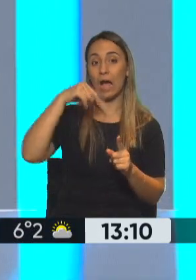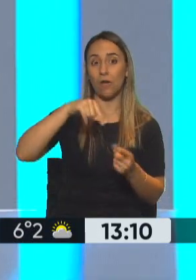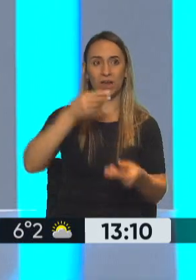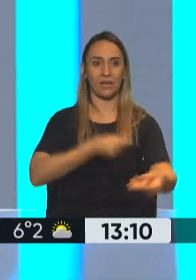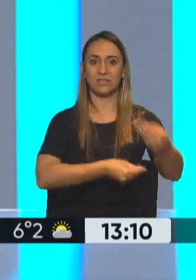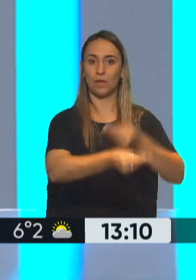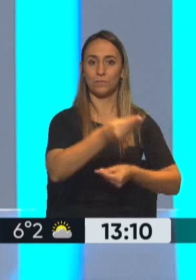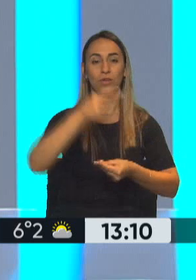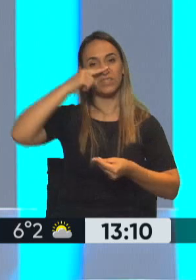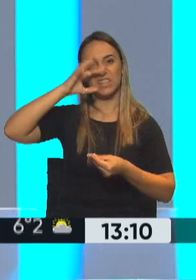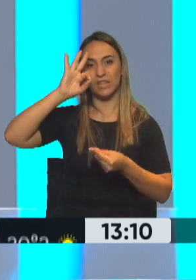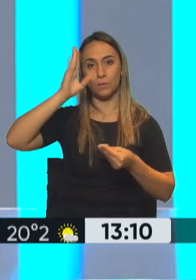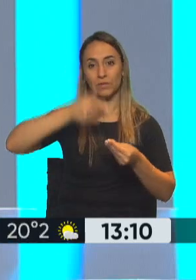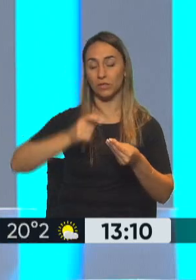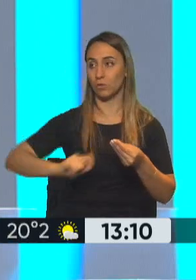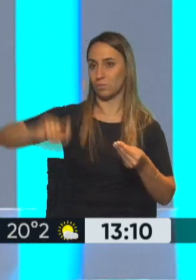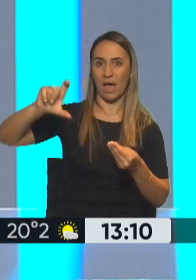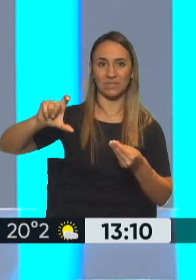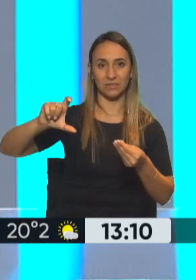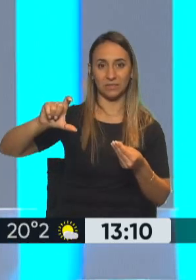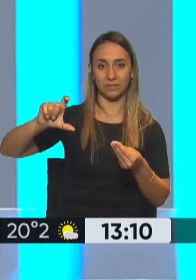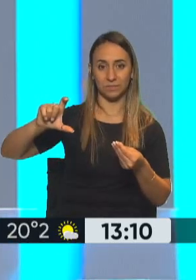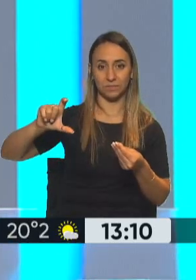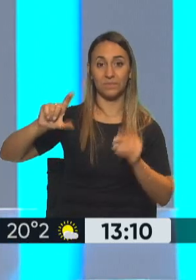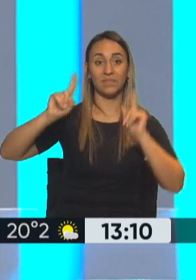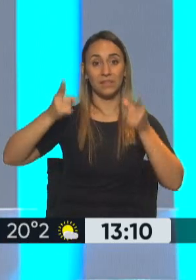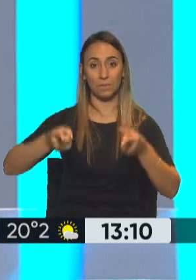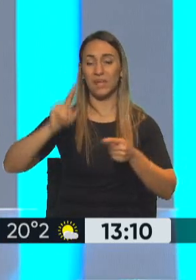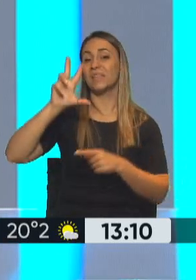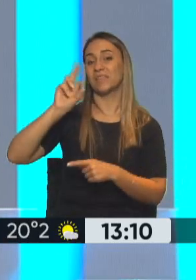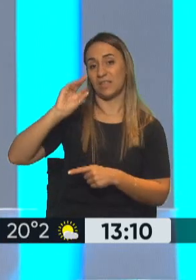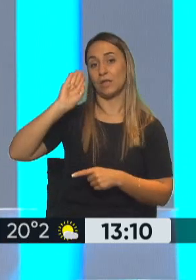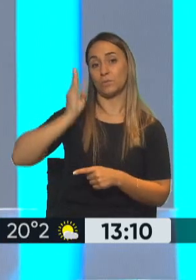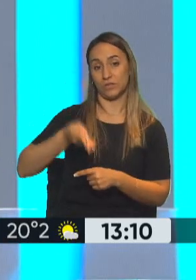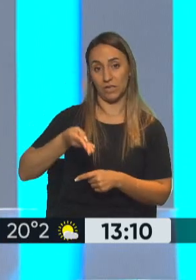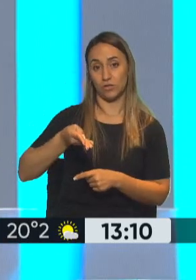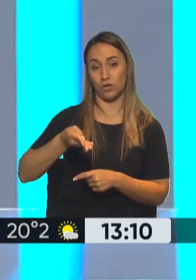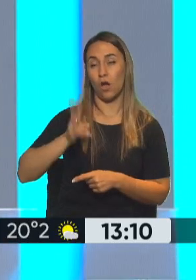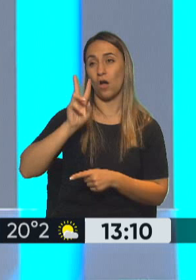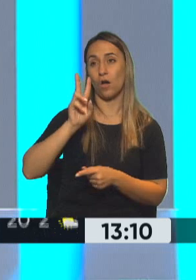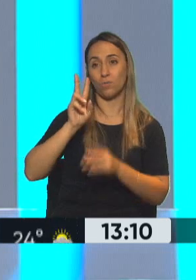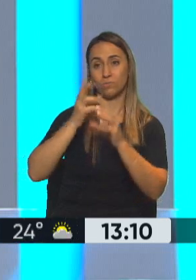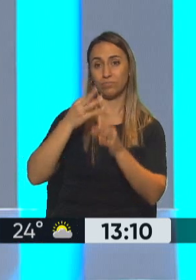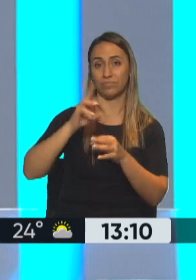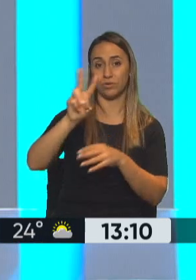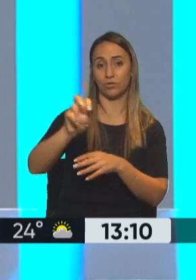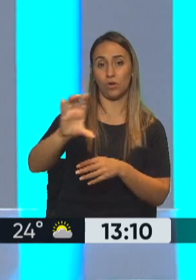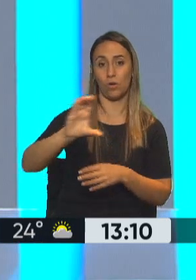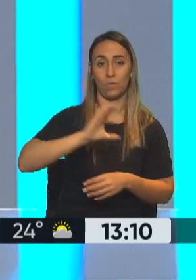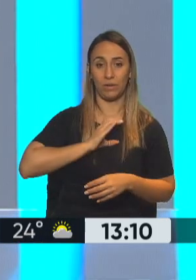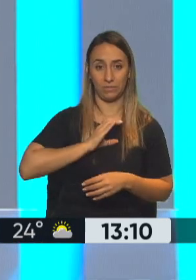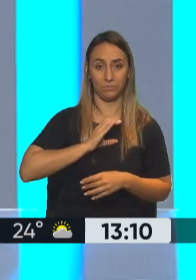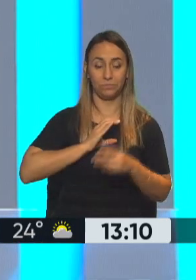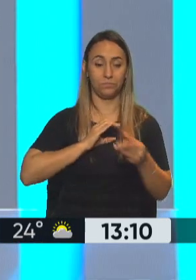tienen una valorización mucho mayor. Y además el 30% lo cobra, es decir, el 30% se lo vende al Ministerio